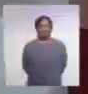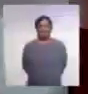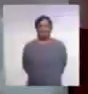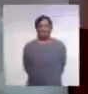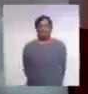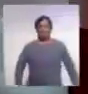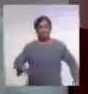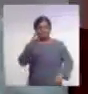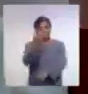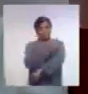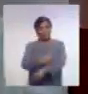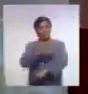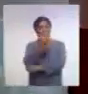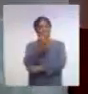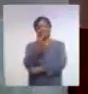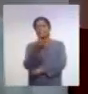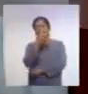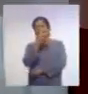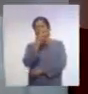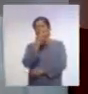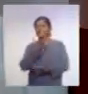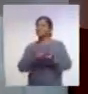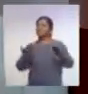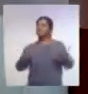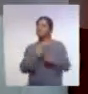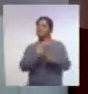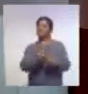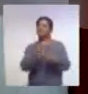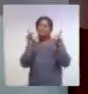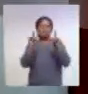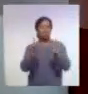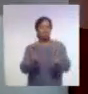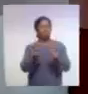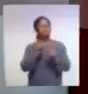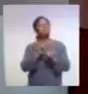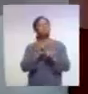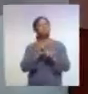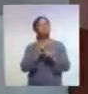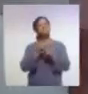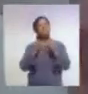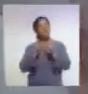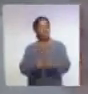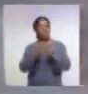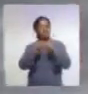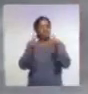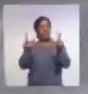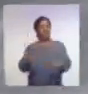Son las 14 horas con 52 minutos y ahora le presentamos las breves de la seguridad en Tlaxcala.